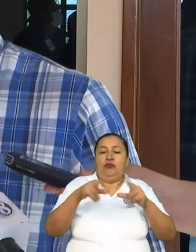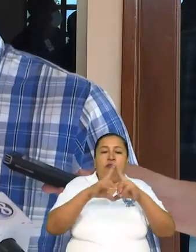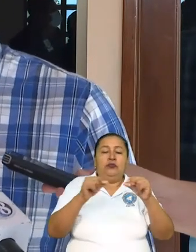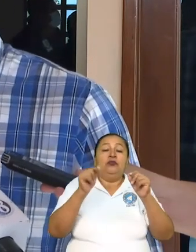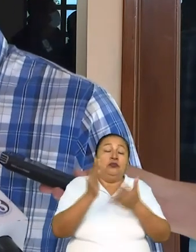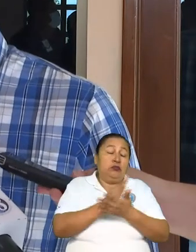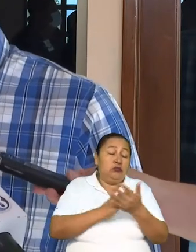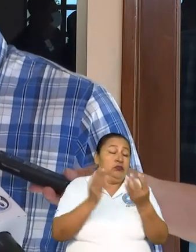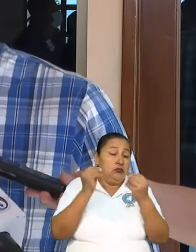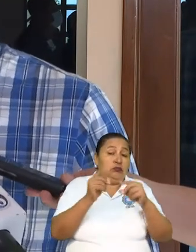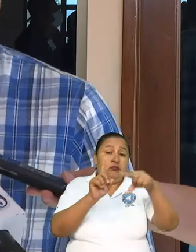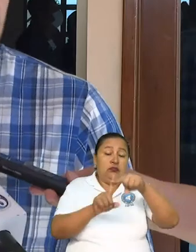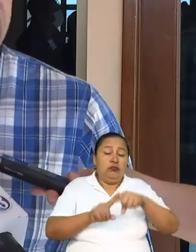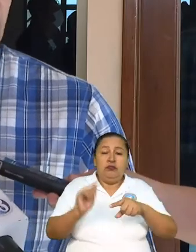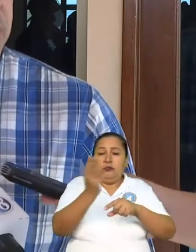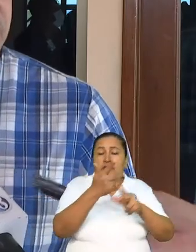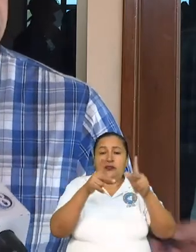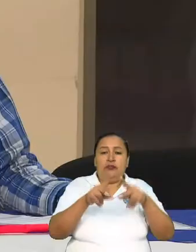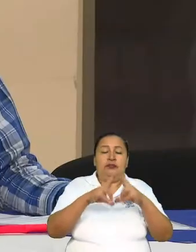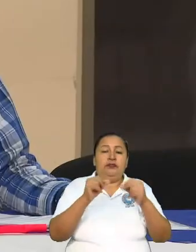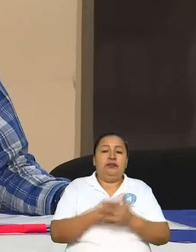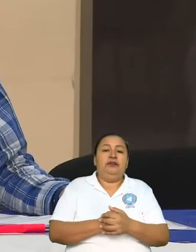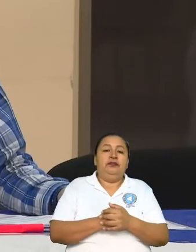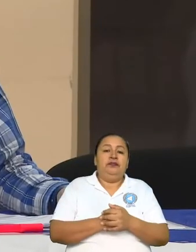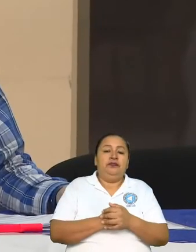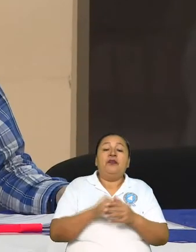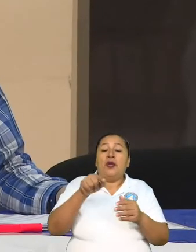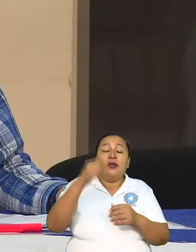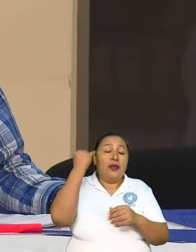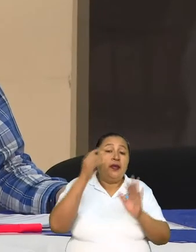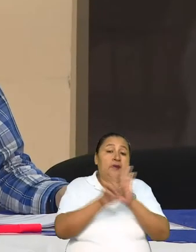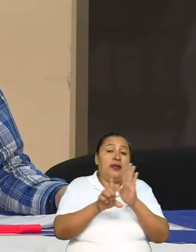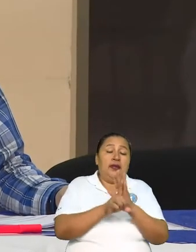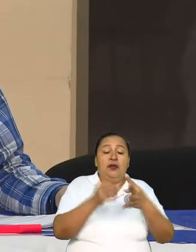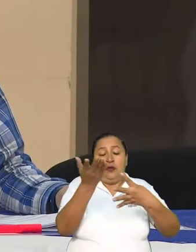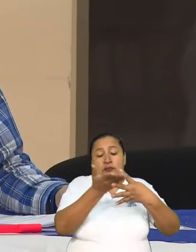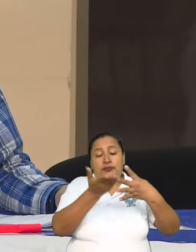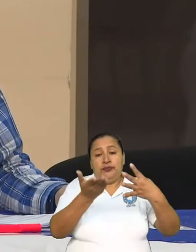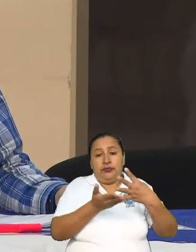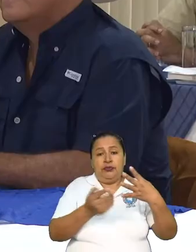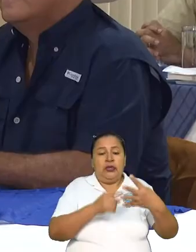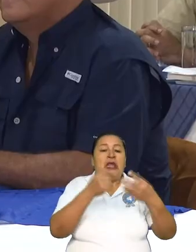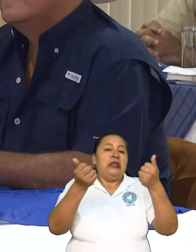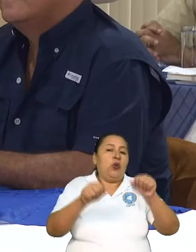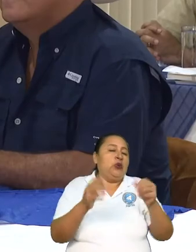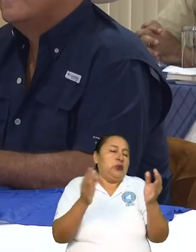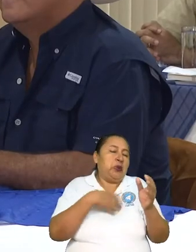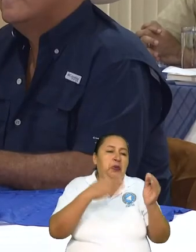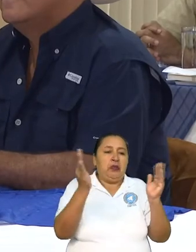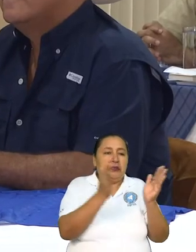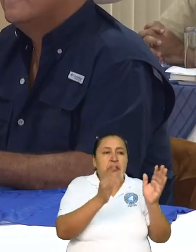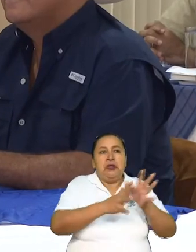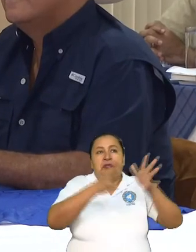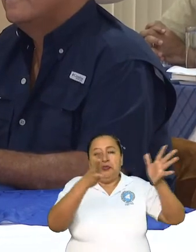que es muy positivo para todas las y los nicaragüenses. En la iniciativa de ley se clasifica los rótulos en cuanto a su tipo, estructuras